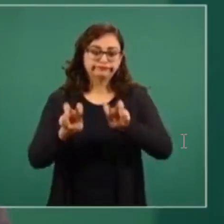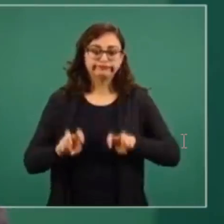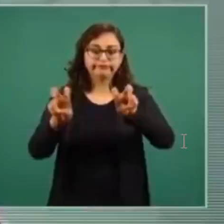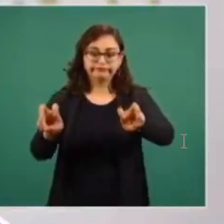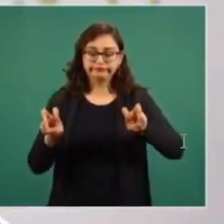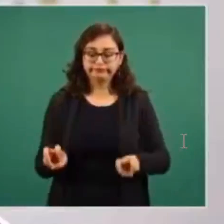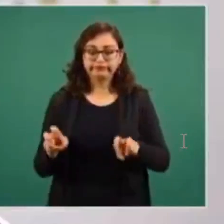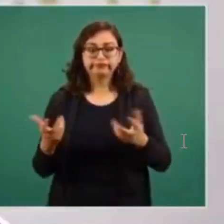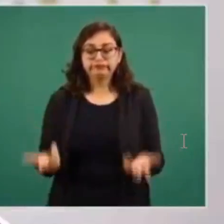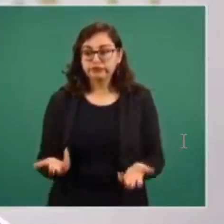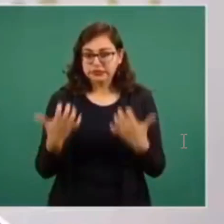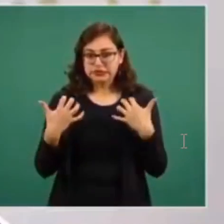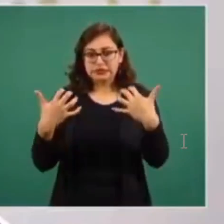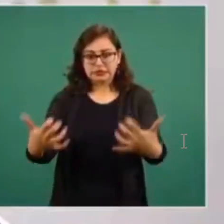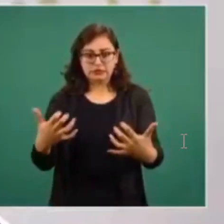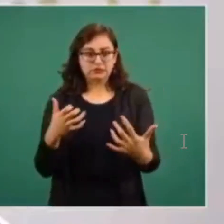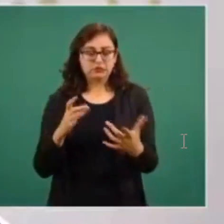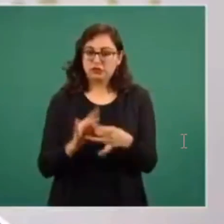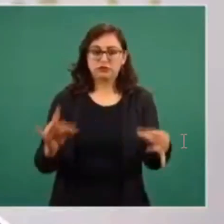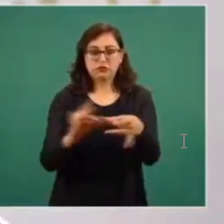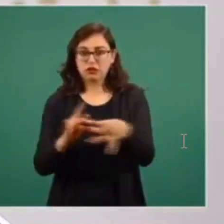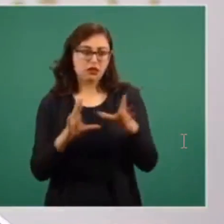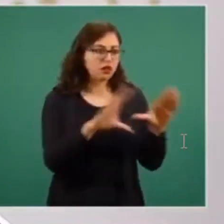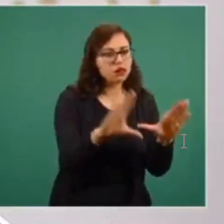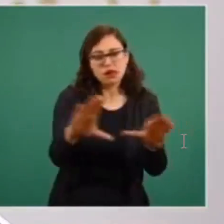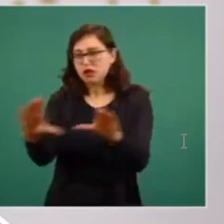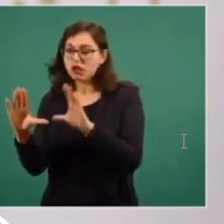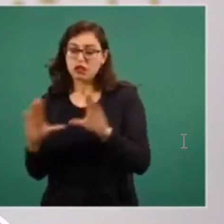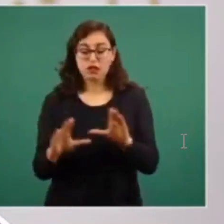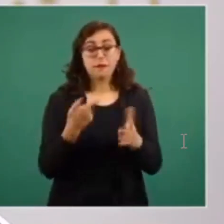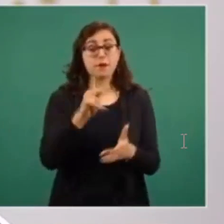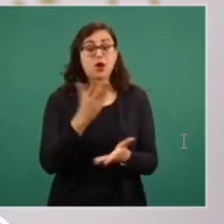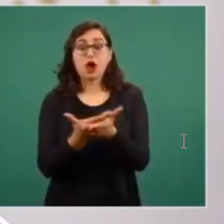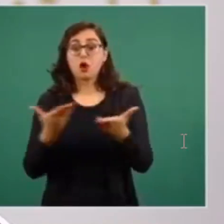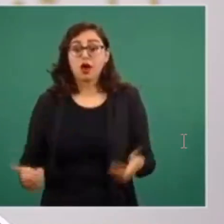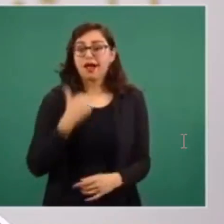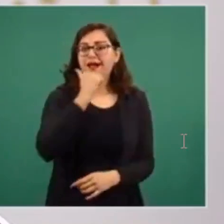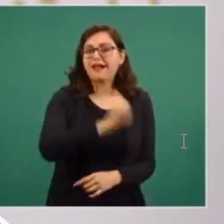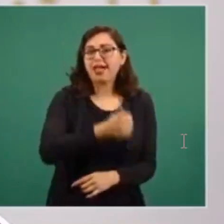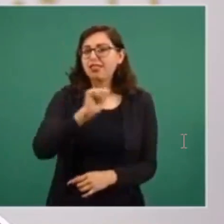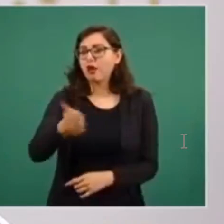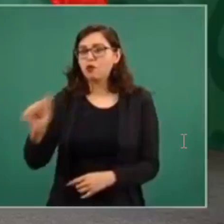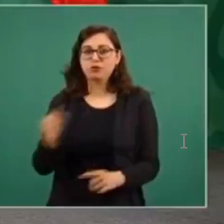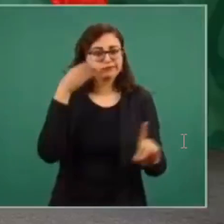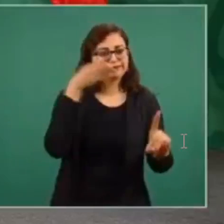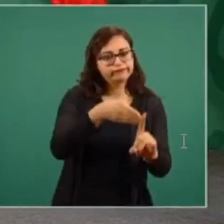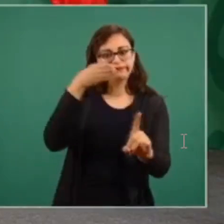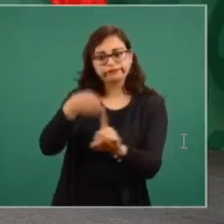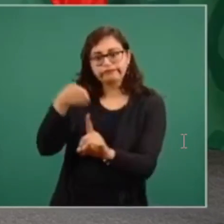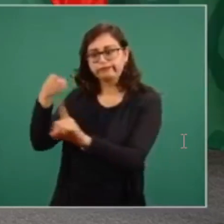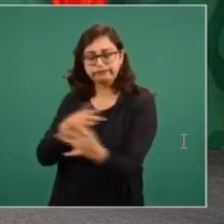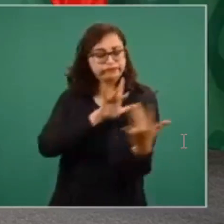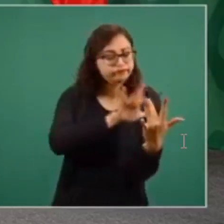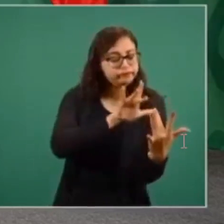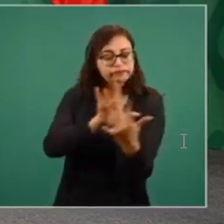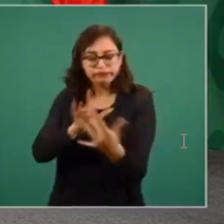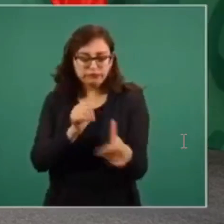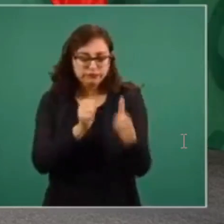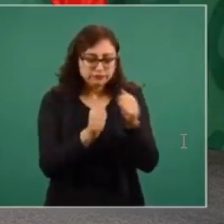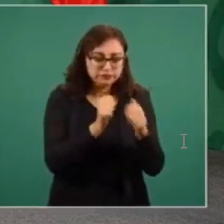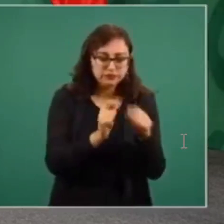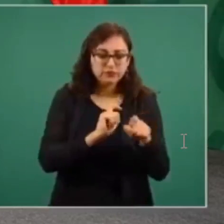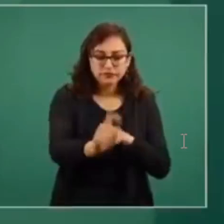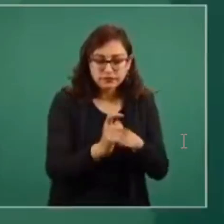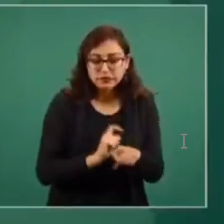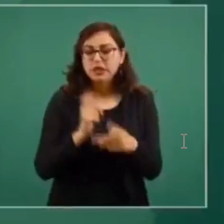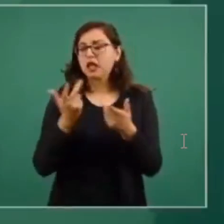y que ahora, como están obligados a hablar con ellos, a mandarles mensajes, a retroalimentar la relación con madres y padres de familia, pues se han